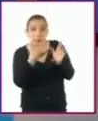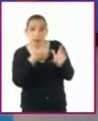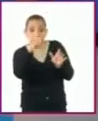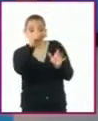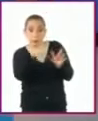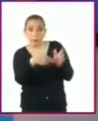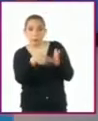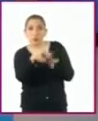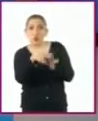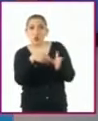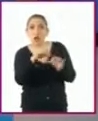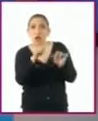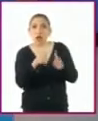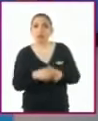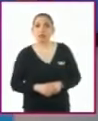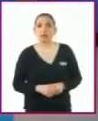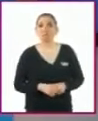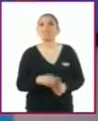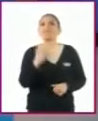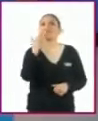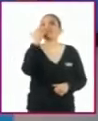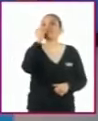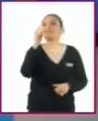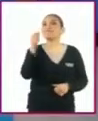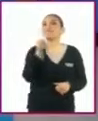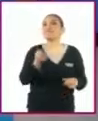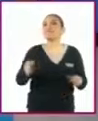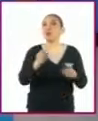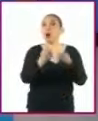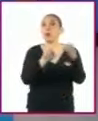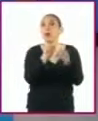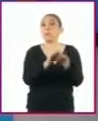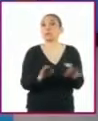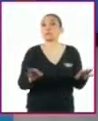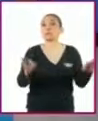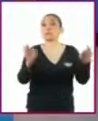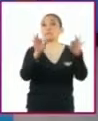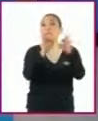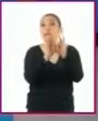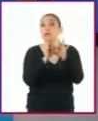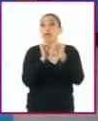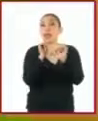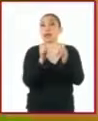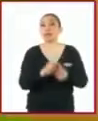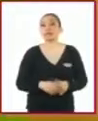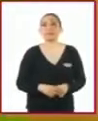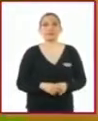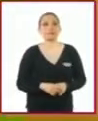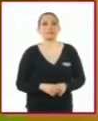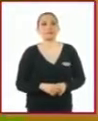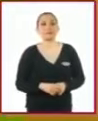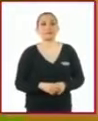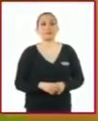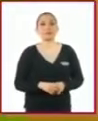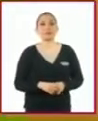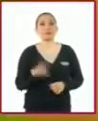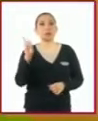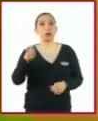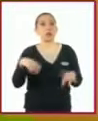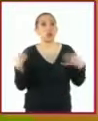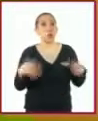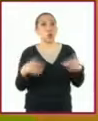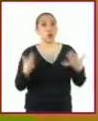esta pieza artística. Con razón, es una de las obras más representativas del arte. Sin duda,